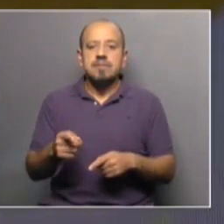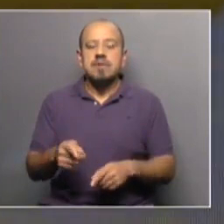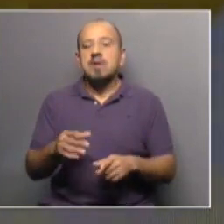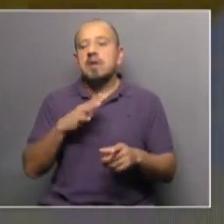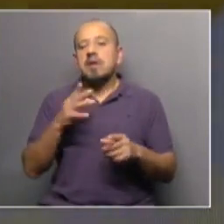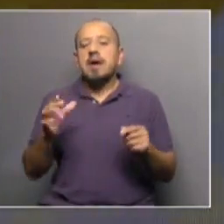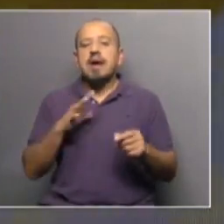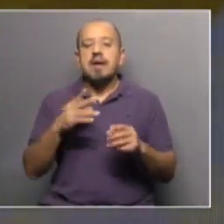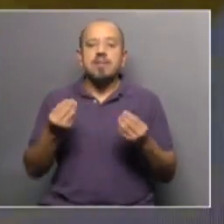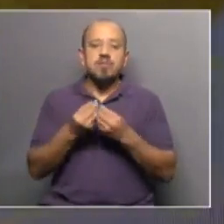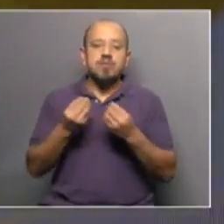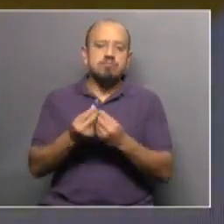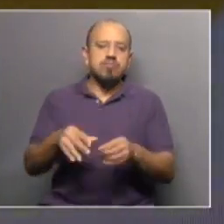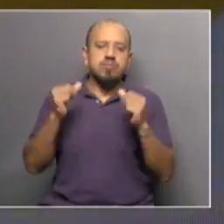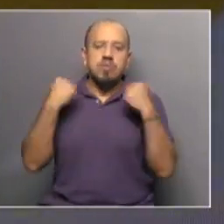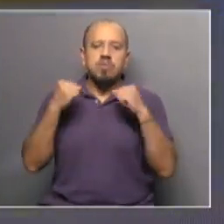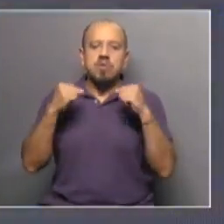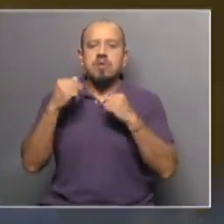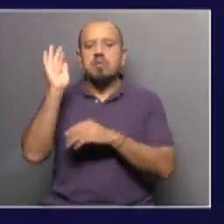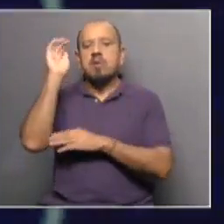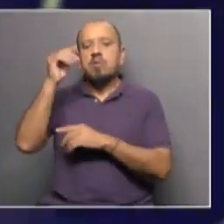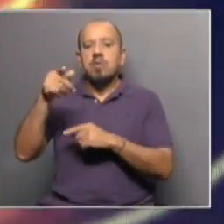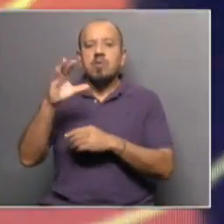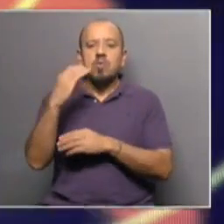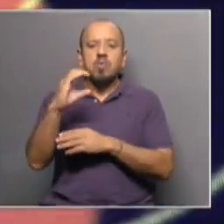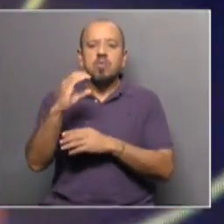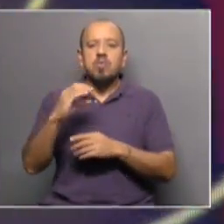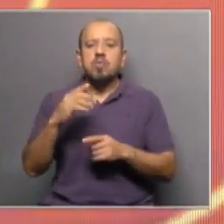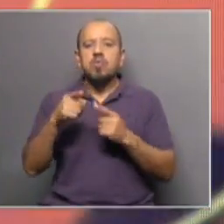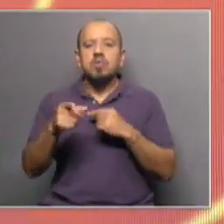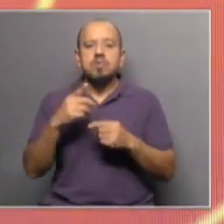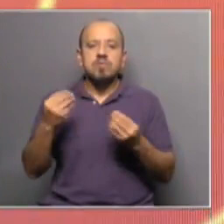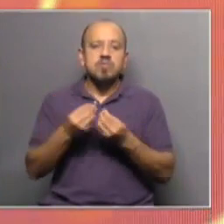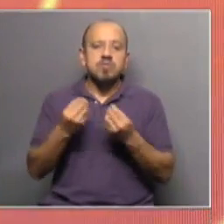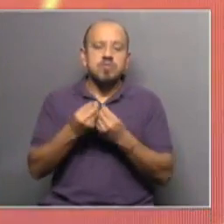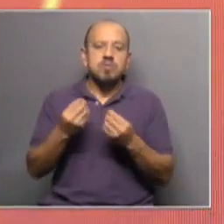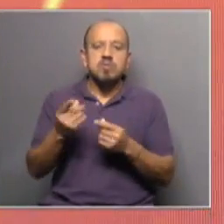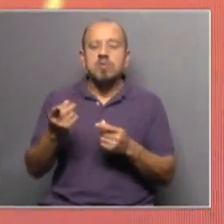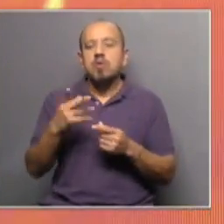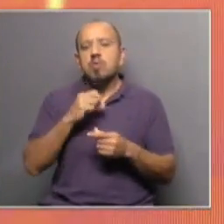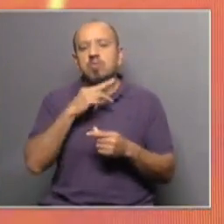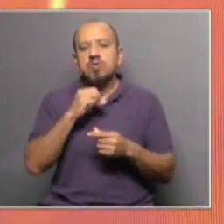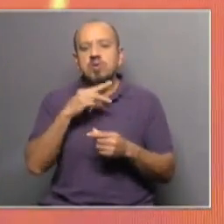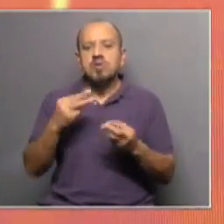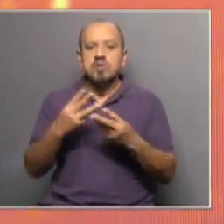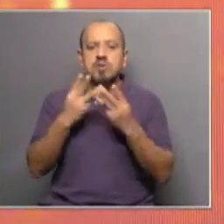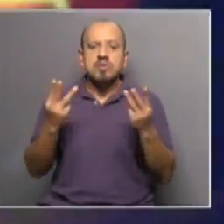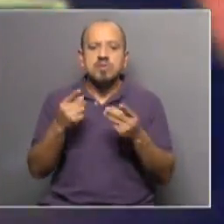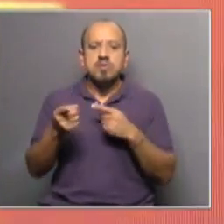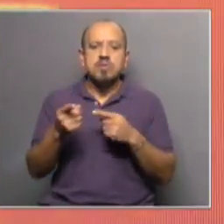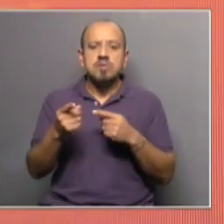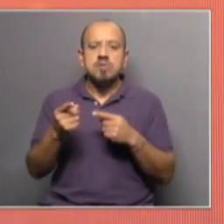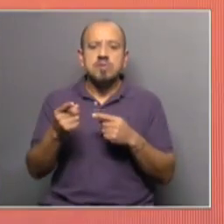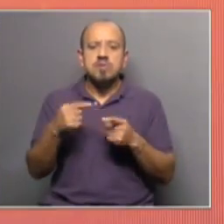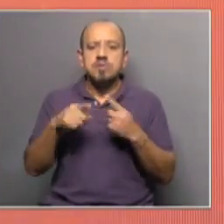mejor todavía el deporte, el básquetbol, y bueno, es un club que reúne a un montón de chiquilines y de chiquilinas. Pero en este caso, nos